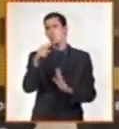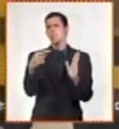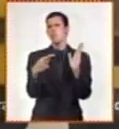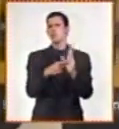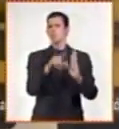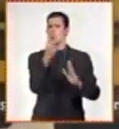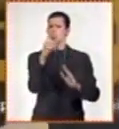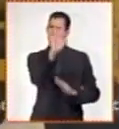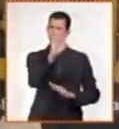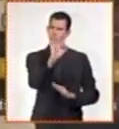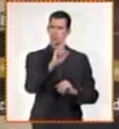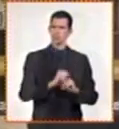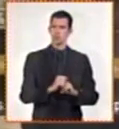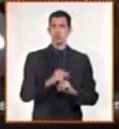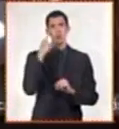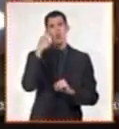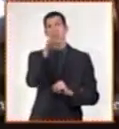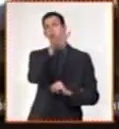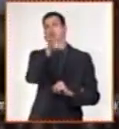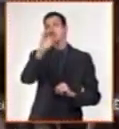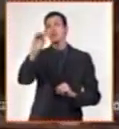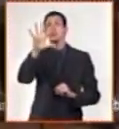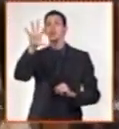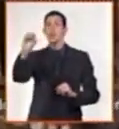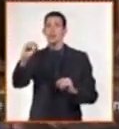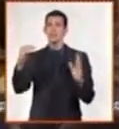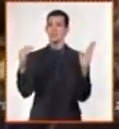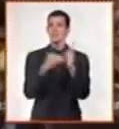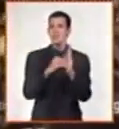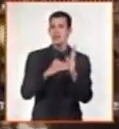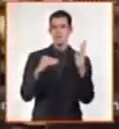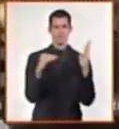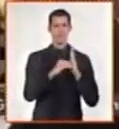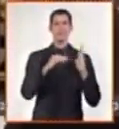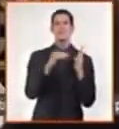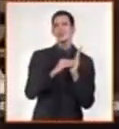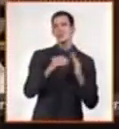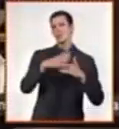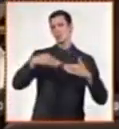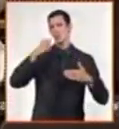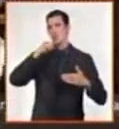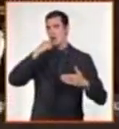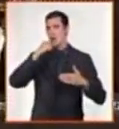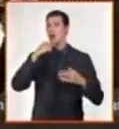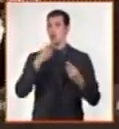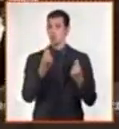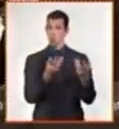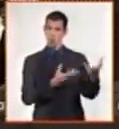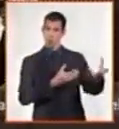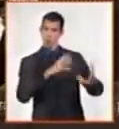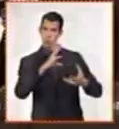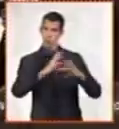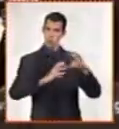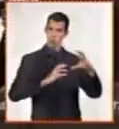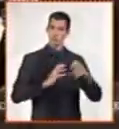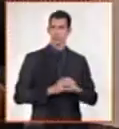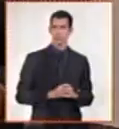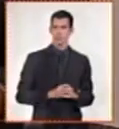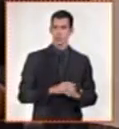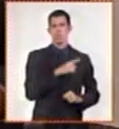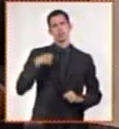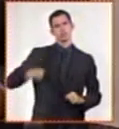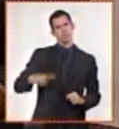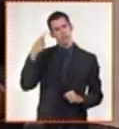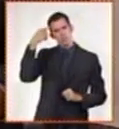450 mil millones de dólares. Este año, China continuará promoviendo la iniciativa de la Franja y la Ruta en la región